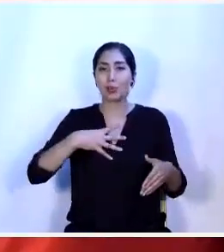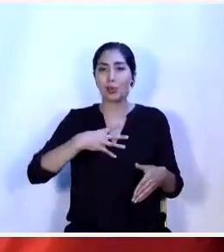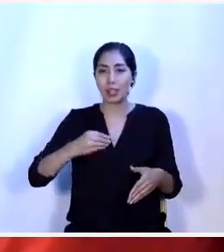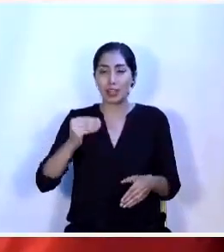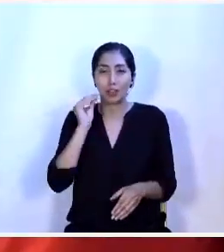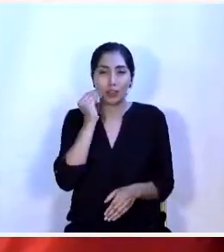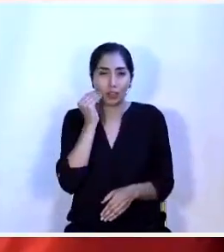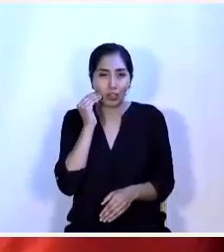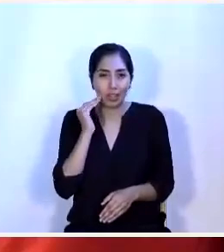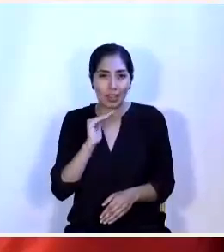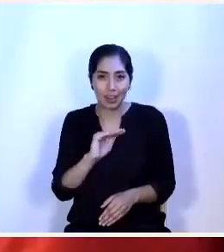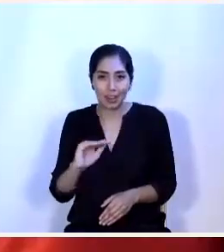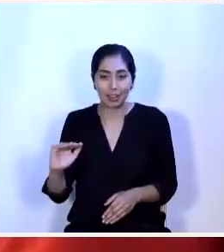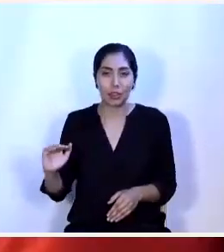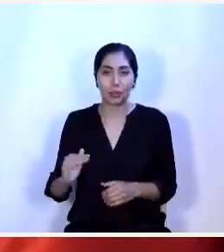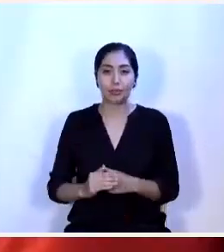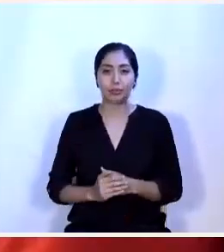nietos.